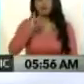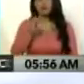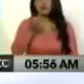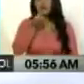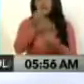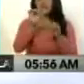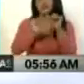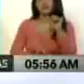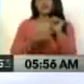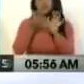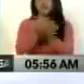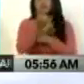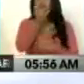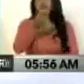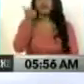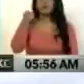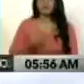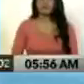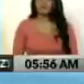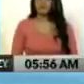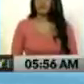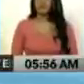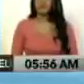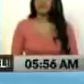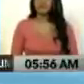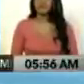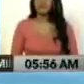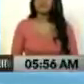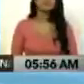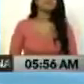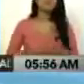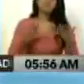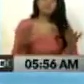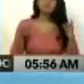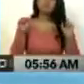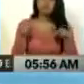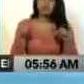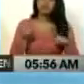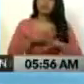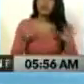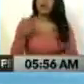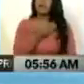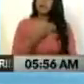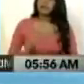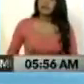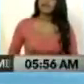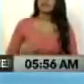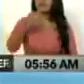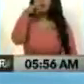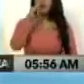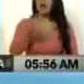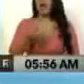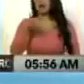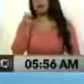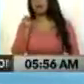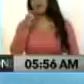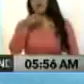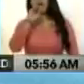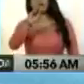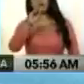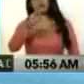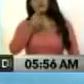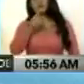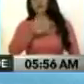que nos va a dar detalles de lo que sucedió el día de ayer. Adelante, José. Sí, entre otras cosas, el presidente Nicolás Maduro el día de ayer informó